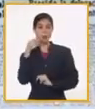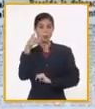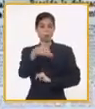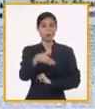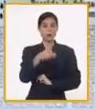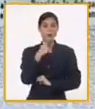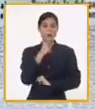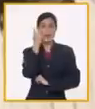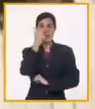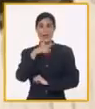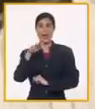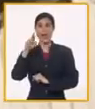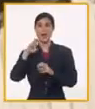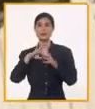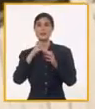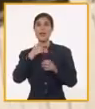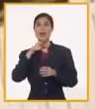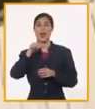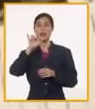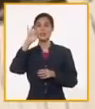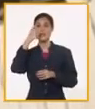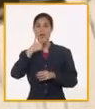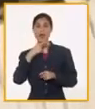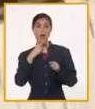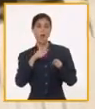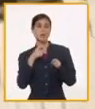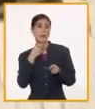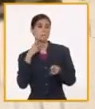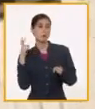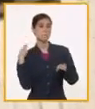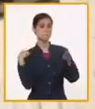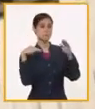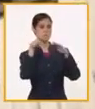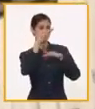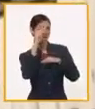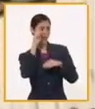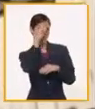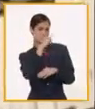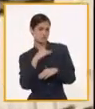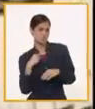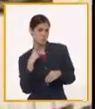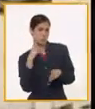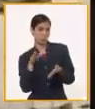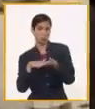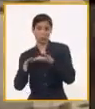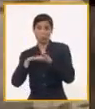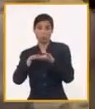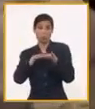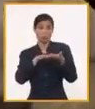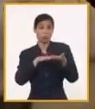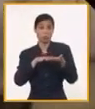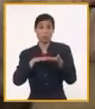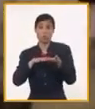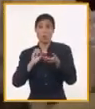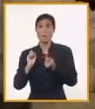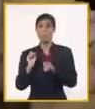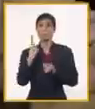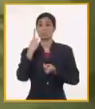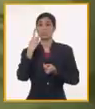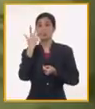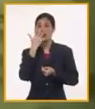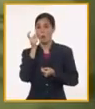Ministerio de Salud Pública, lo que había era un argelino que no era ni médico, que era el que manejaba aquello un poco administrativamente